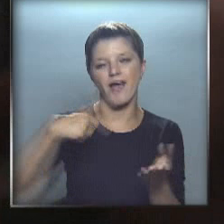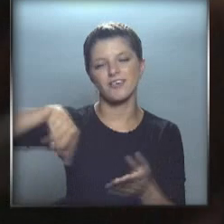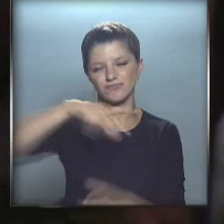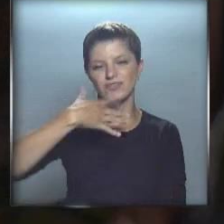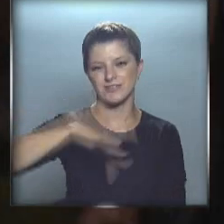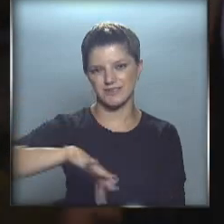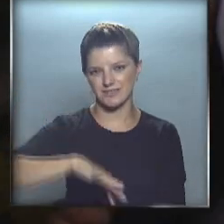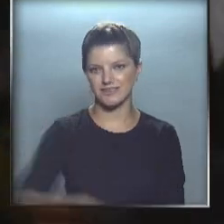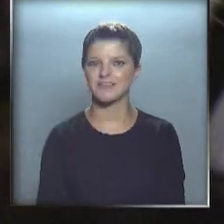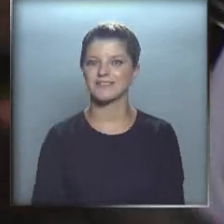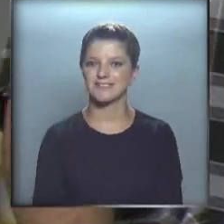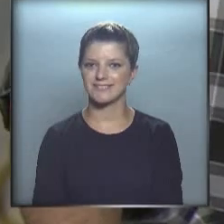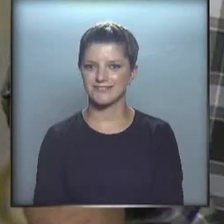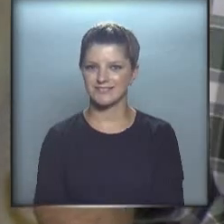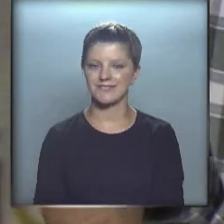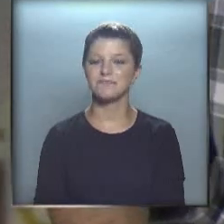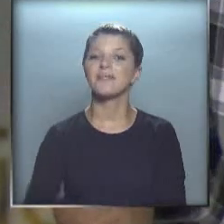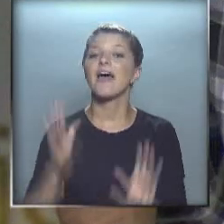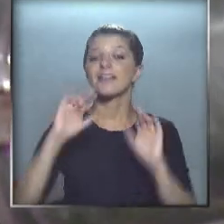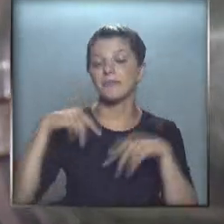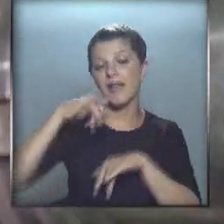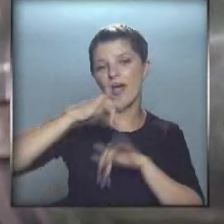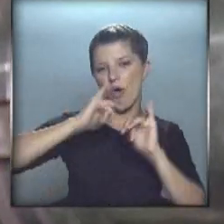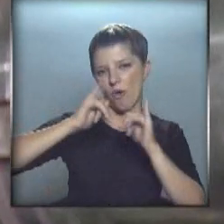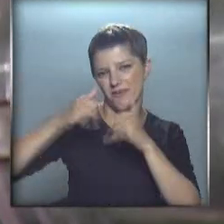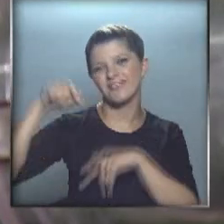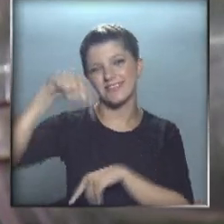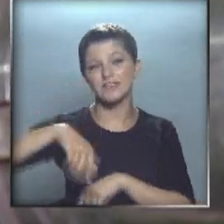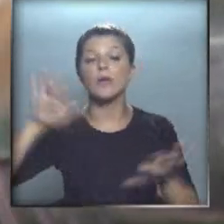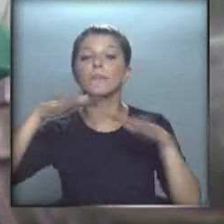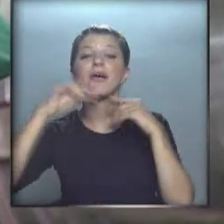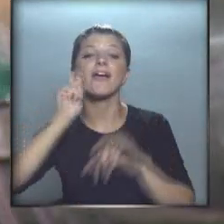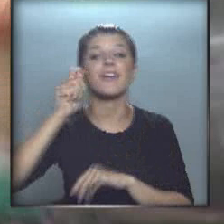También somos todos adolescentes y el público también es para adolescentes.